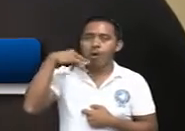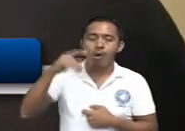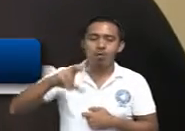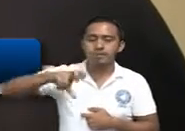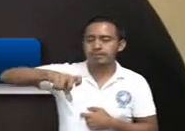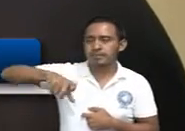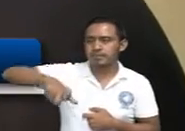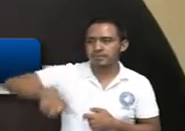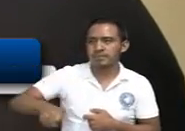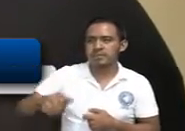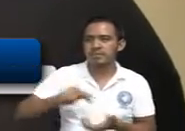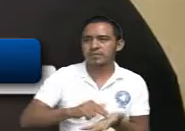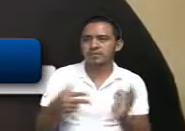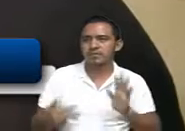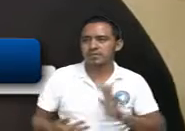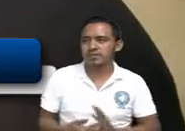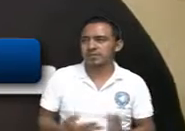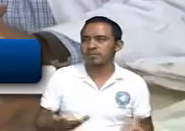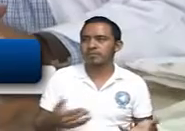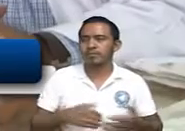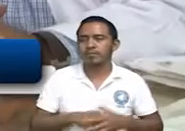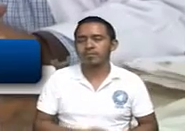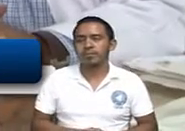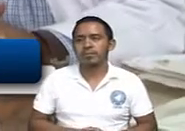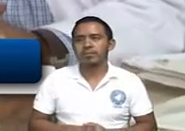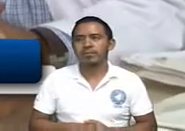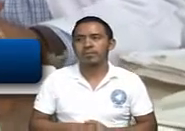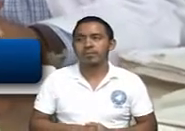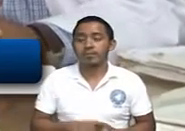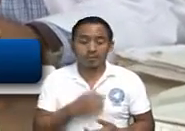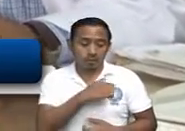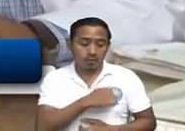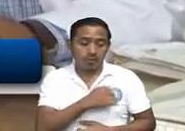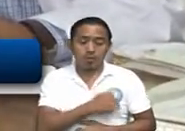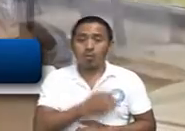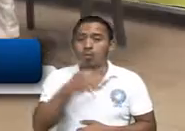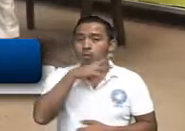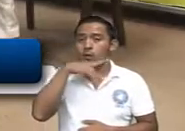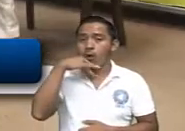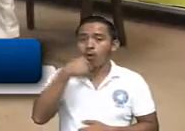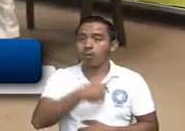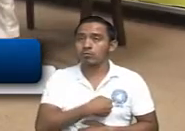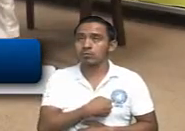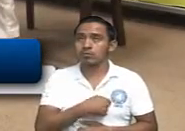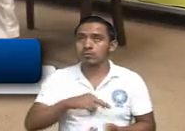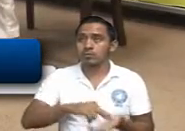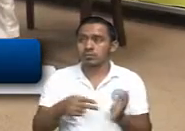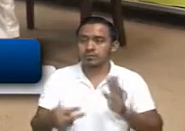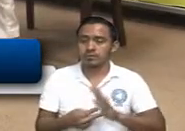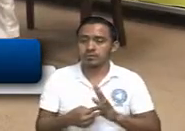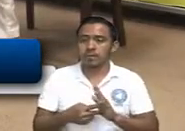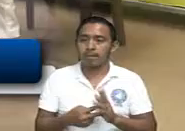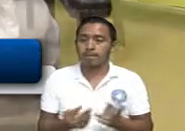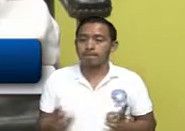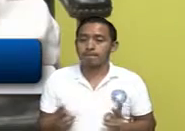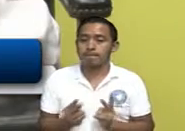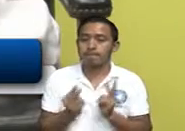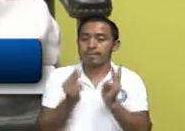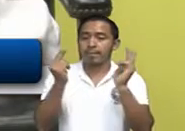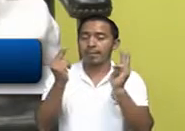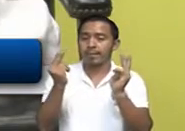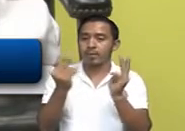significa? ¿Qué significa? El color representa el revivir, el